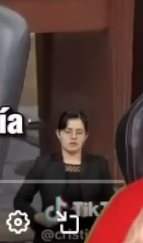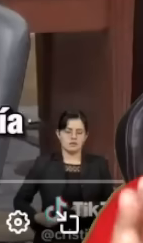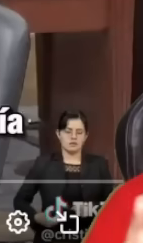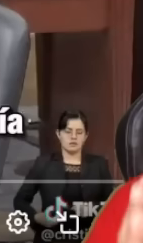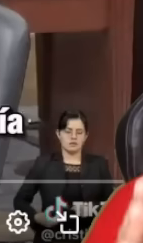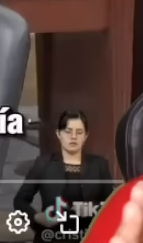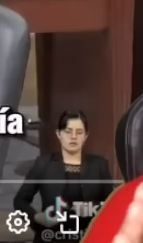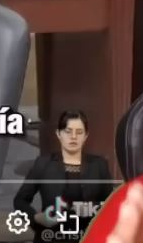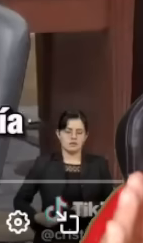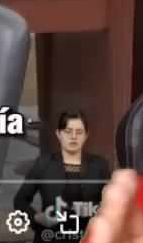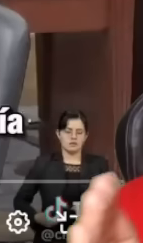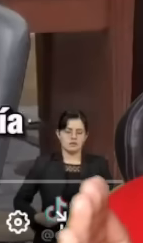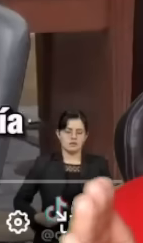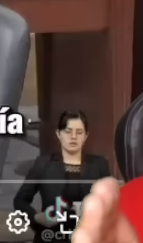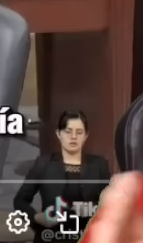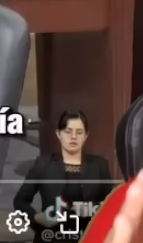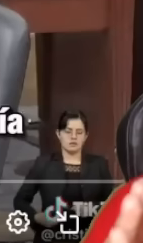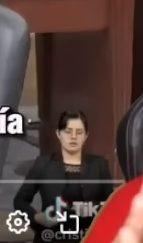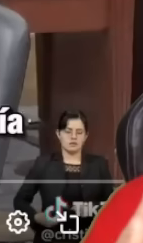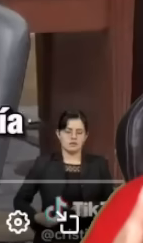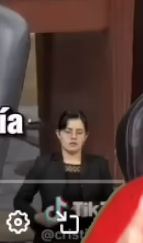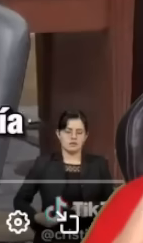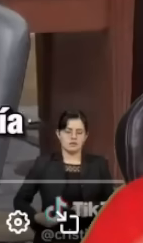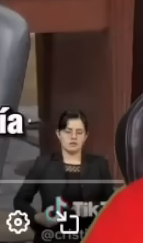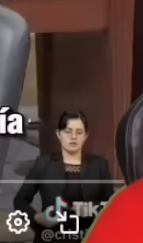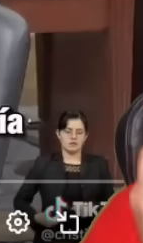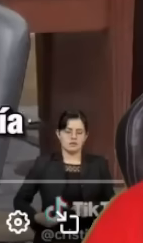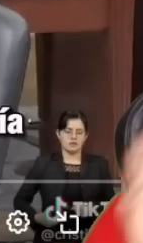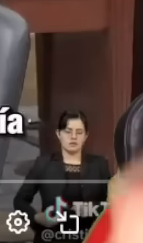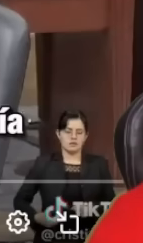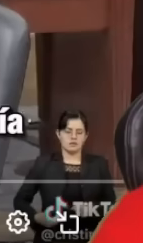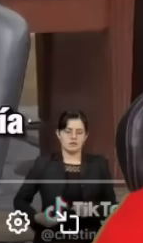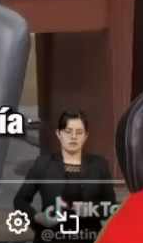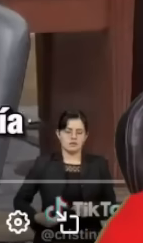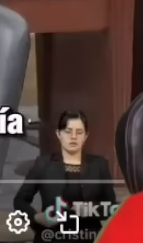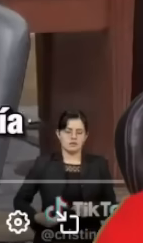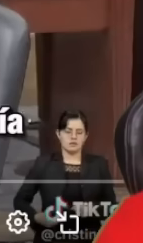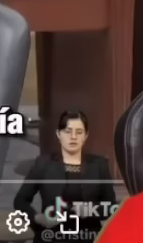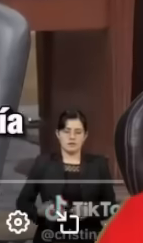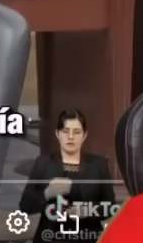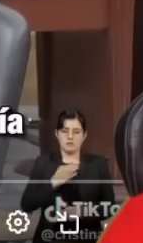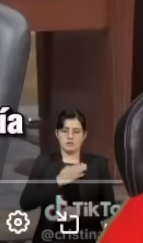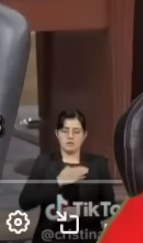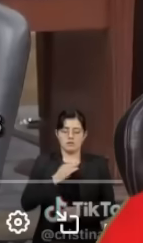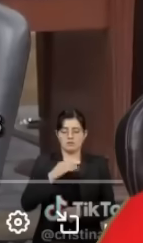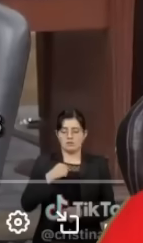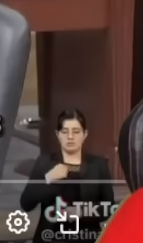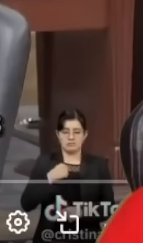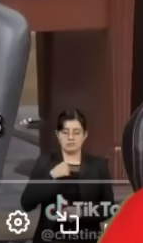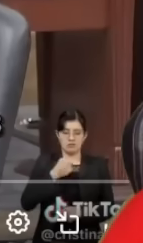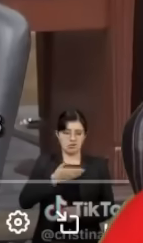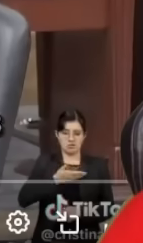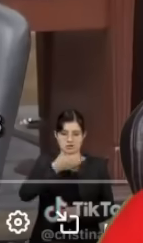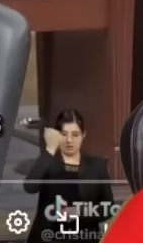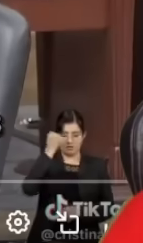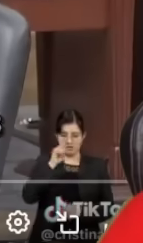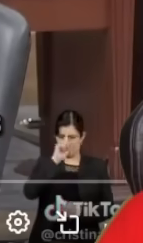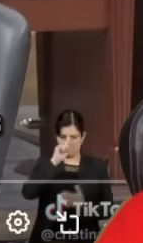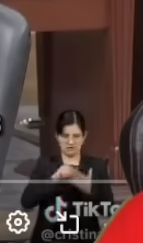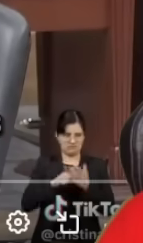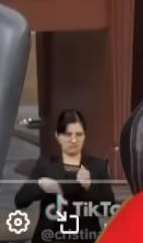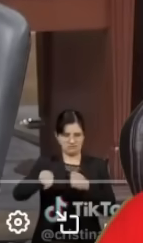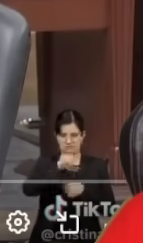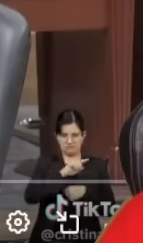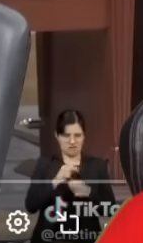vigilar no para ha Gan ni meterse en la elección vamos a escucharlo conocimiento creo que nadie de aquí tenemos conocimiento